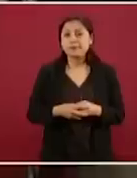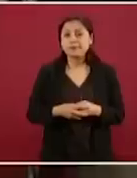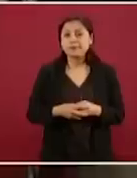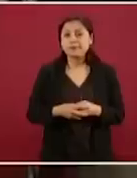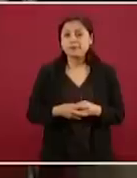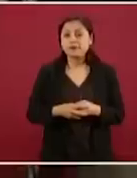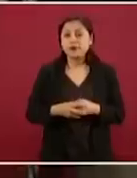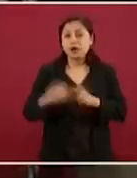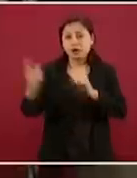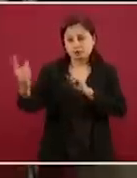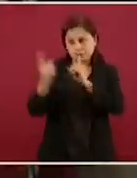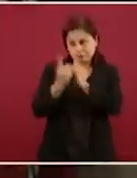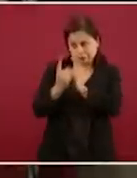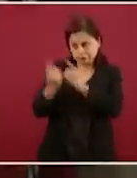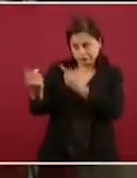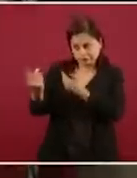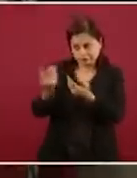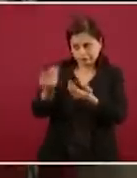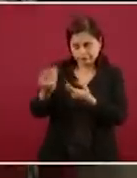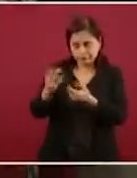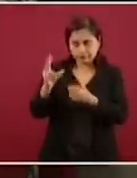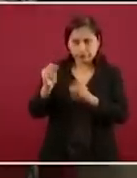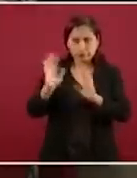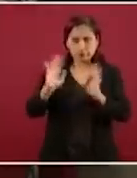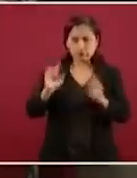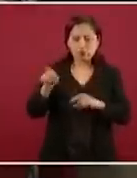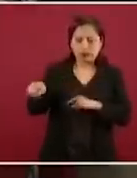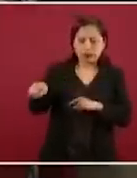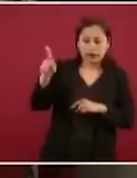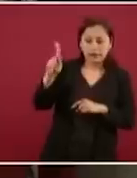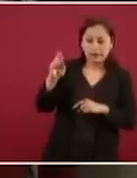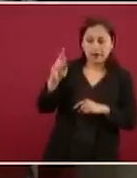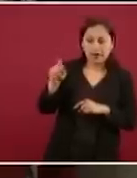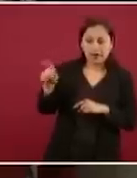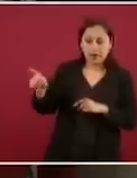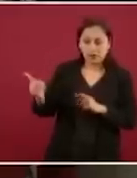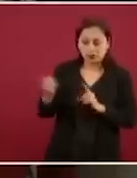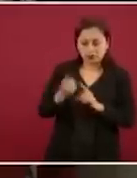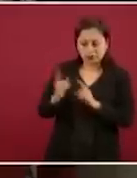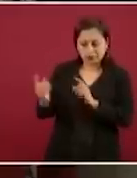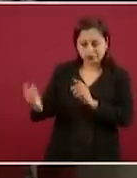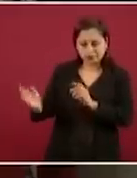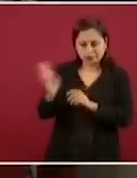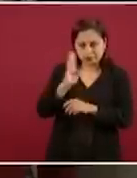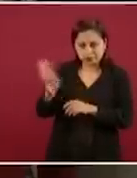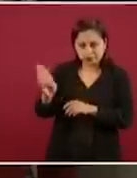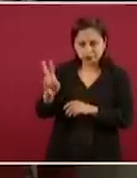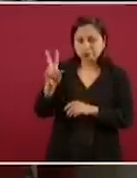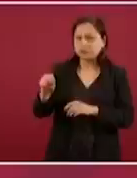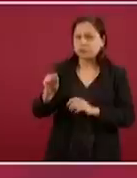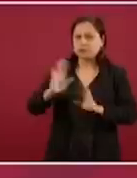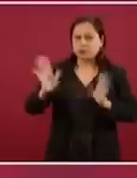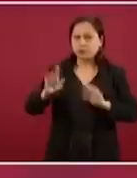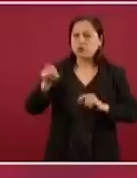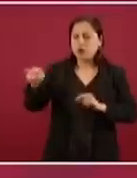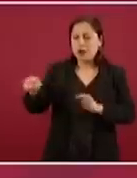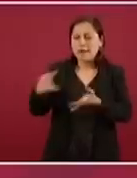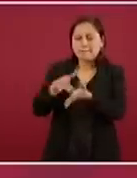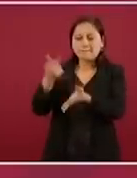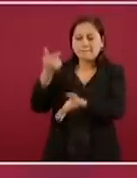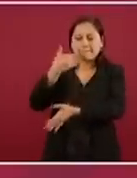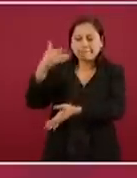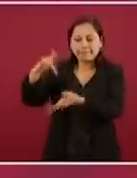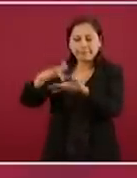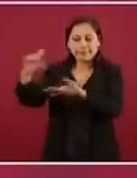personal. Yo lo respeto mucho a él y es un buen periodista. Nada más es que me da la oportunidad para aclarar.